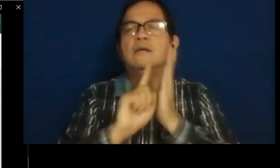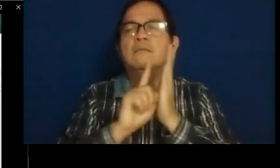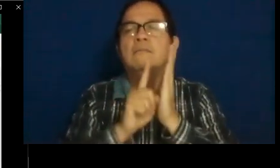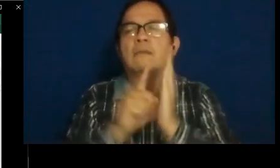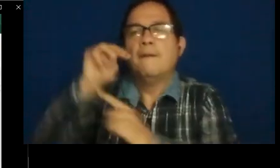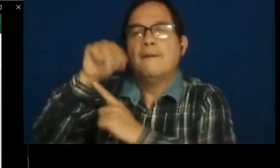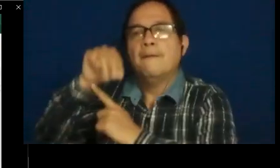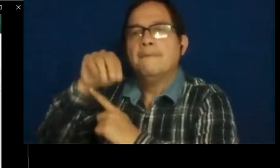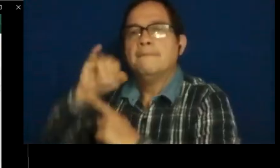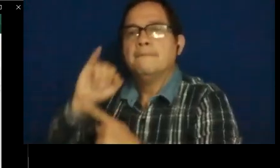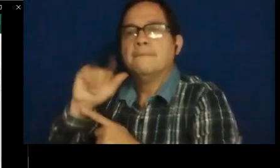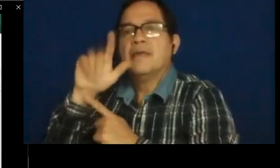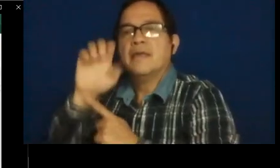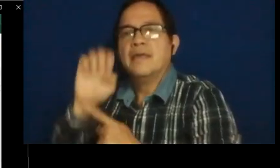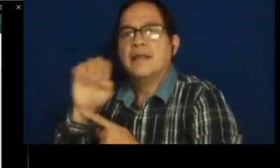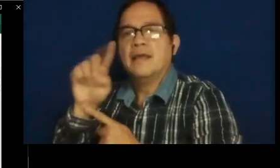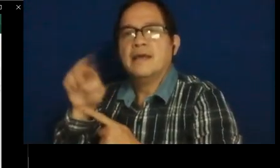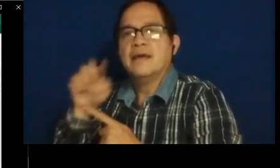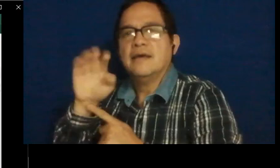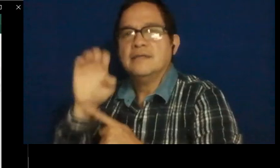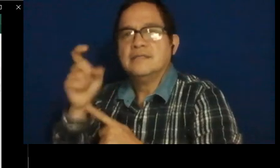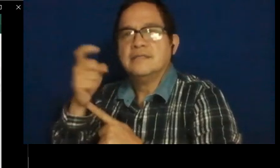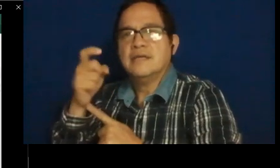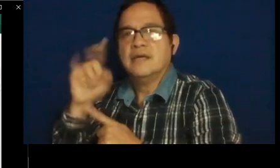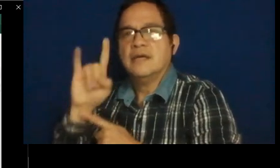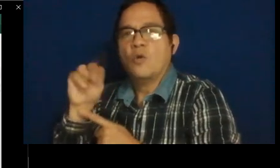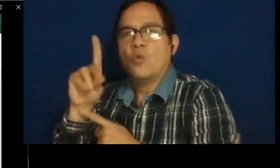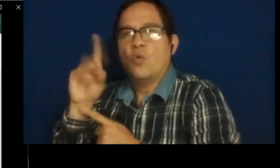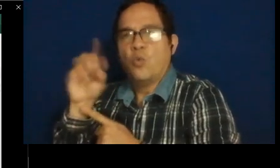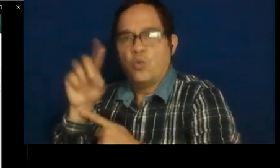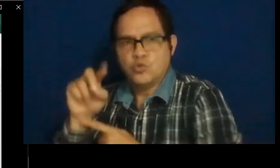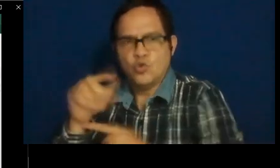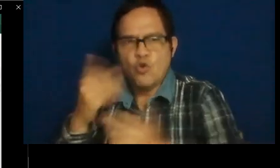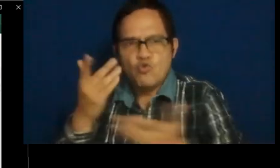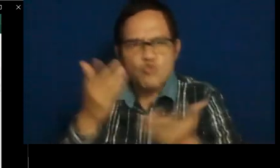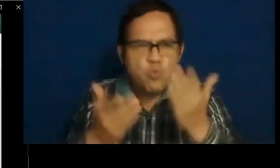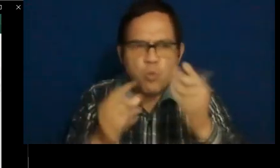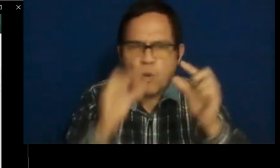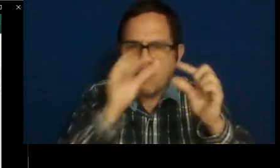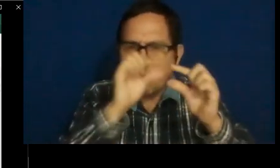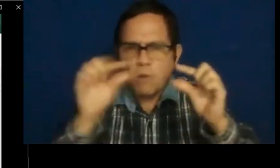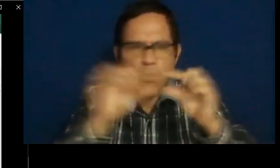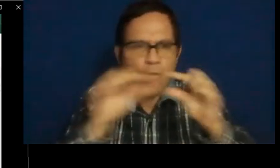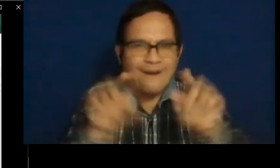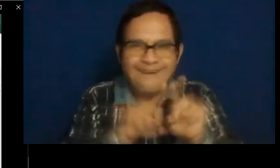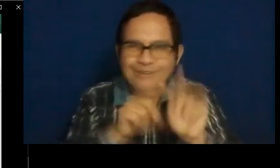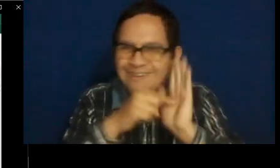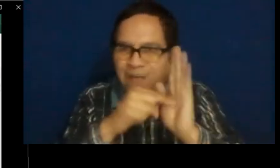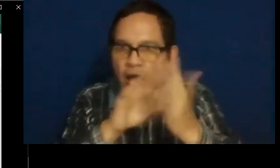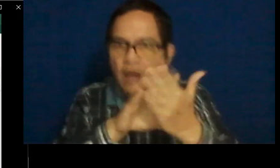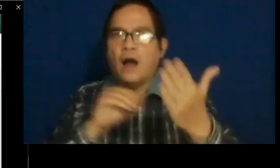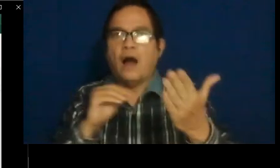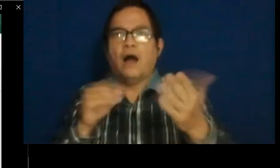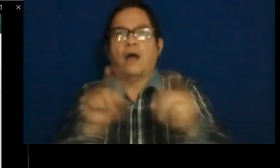acá. ¿Listo? Los voy llenando. Ahí ya me voy empezando a dar cuenta cómo es el comportamiento de los movimientos. Y luego hago